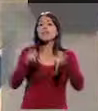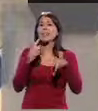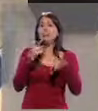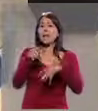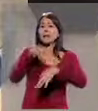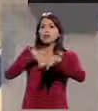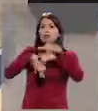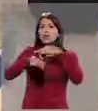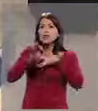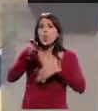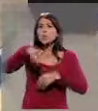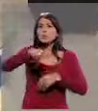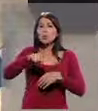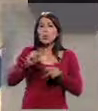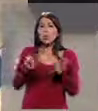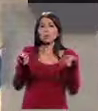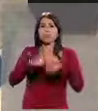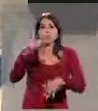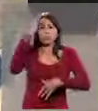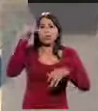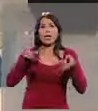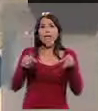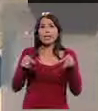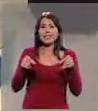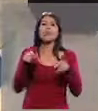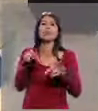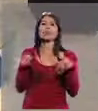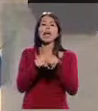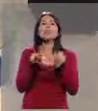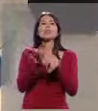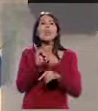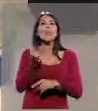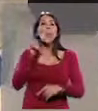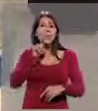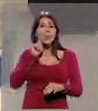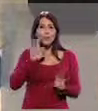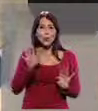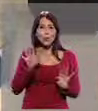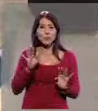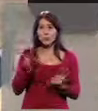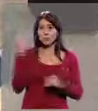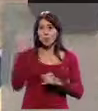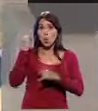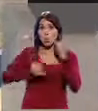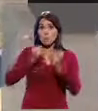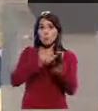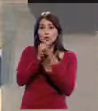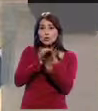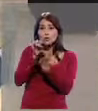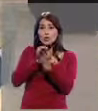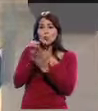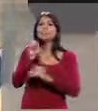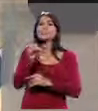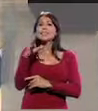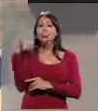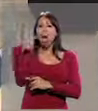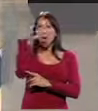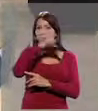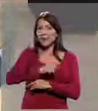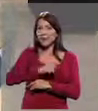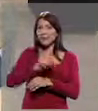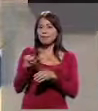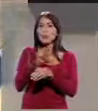de que da cáncer verdad porque eso es también es como un mito lo que se ha visto en los últimos estudios es que tal vez